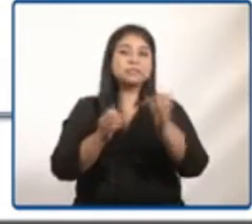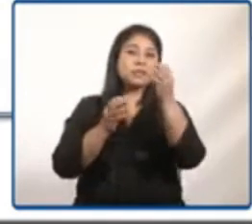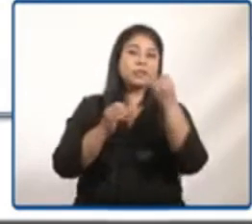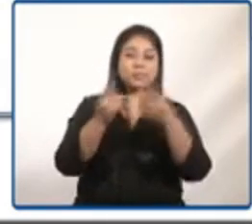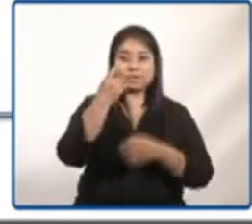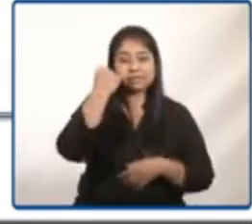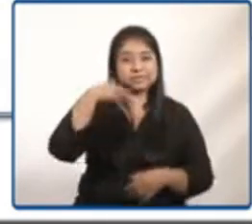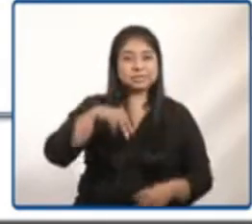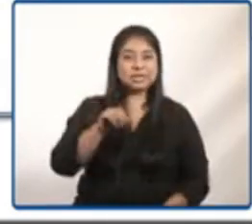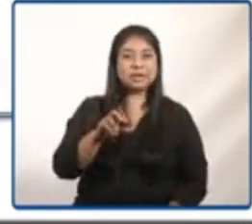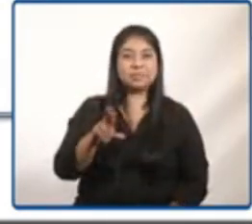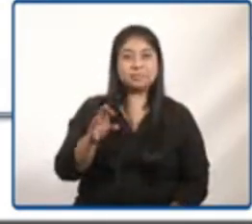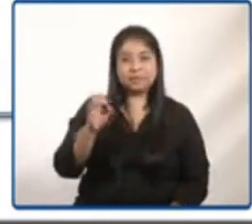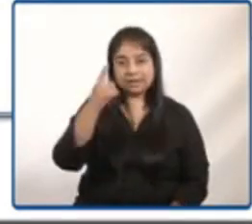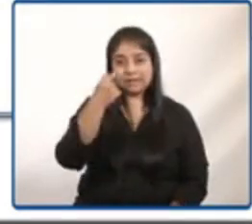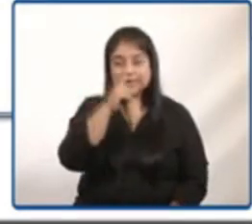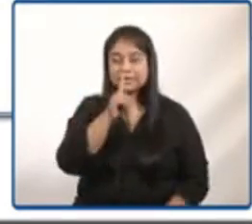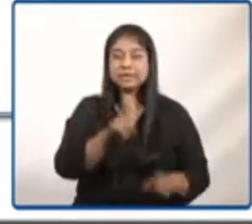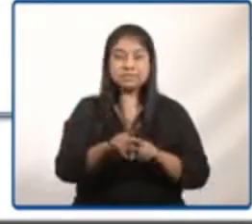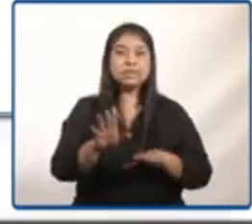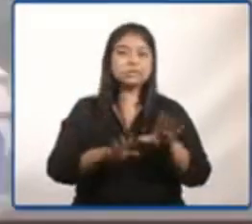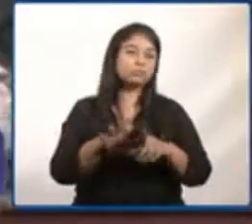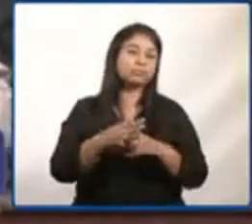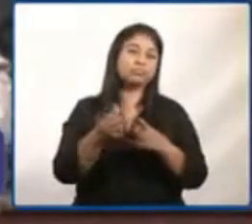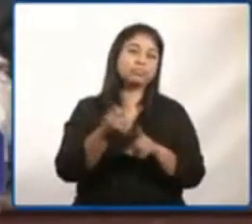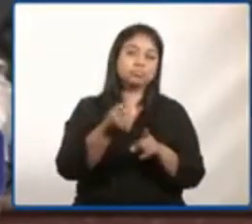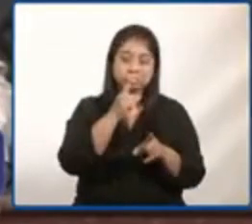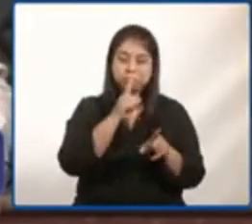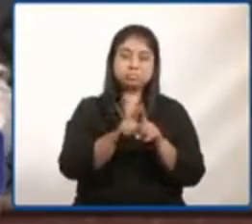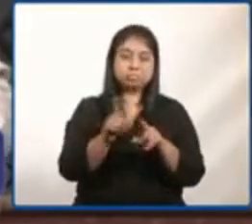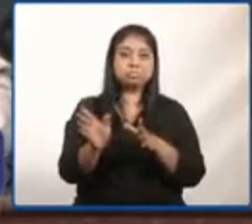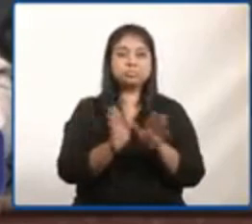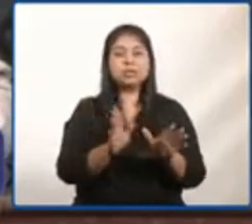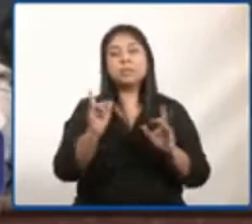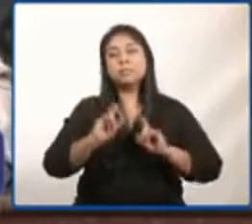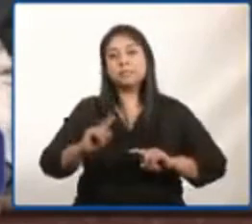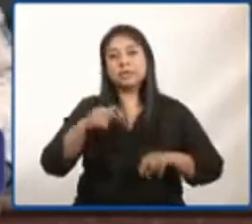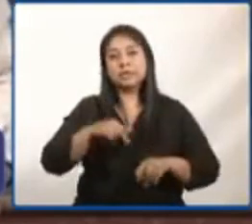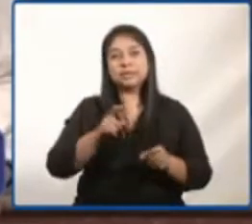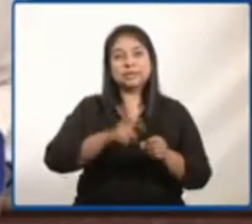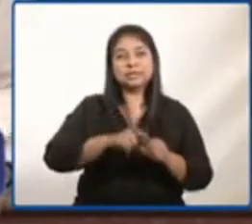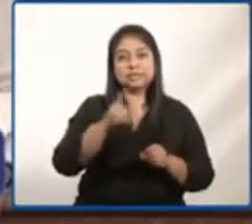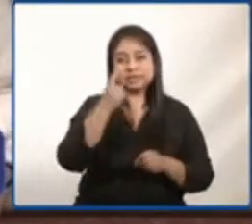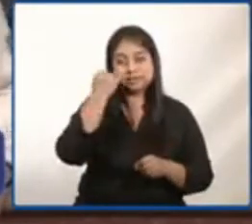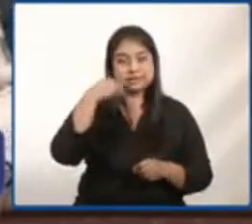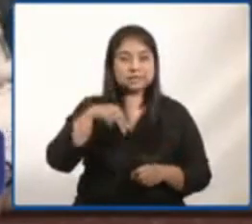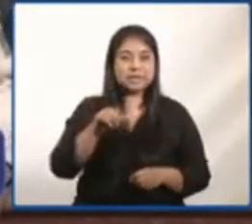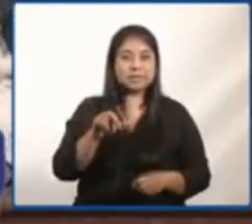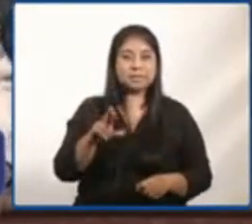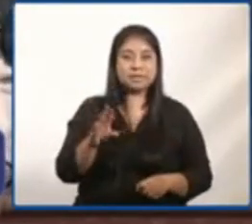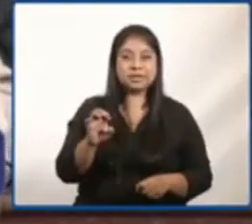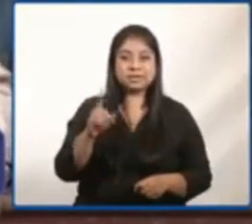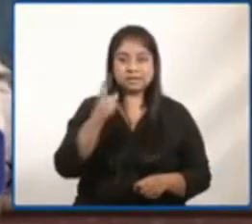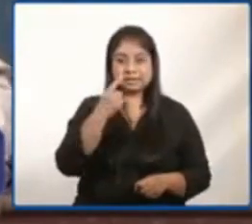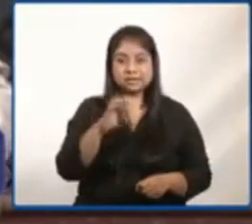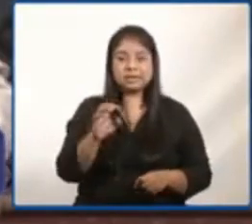solo SINAPRECE, sino que durante las condiciones que se presentan, pero en este caso dentro del SINAPRECE. Para este 2021 se van